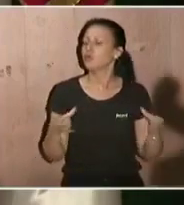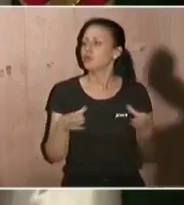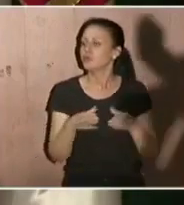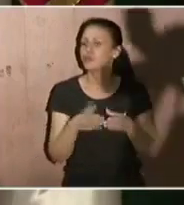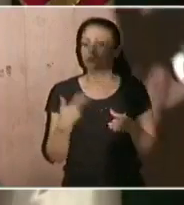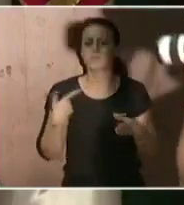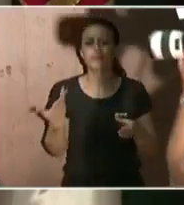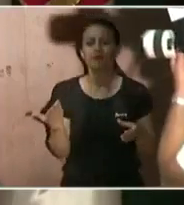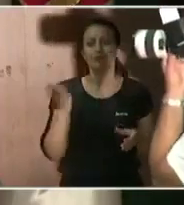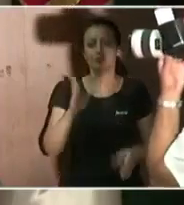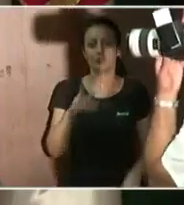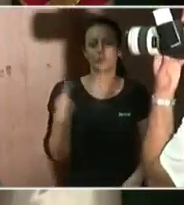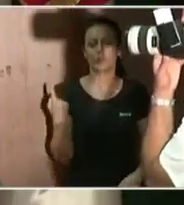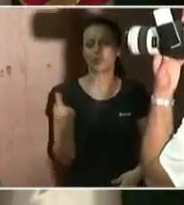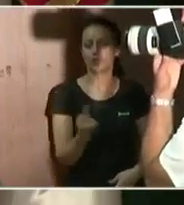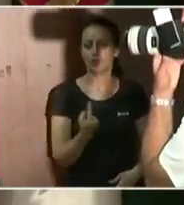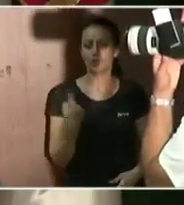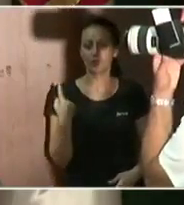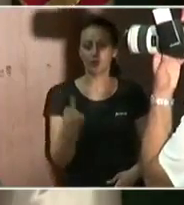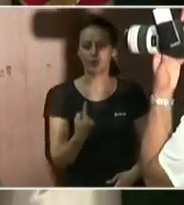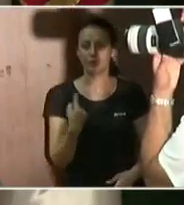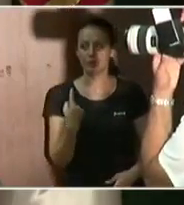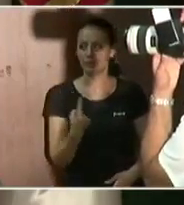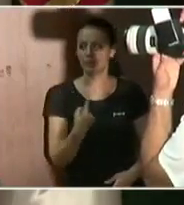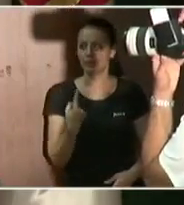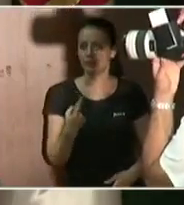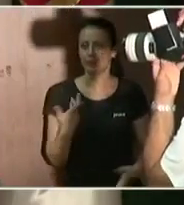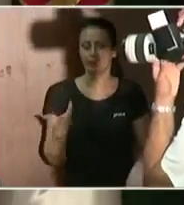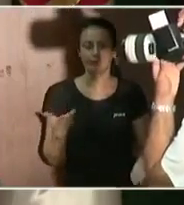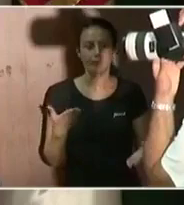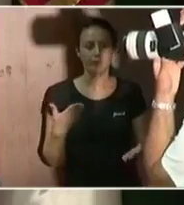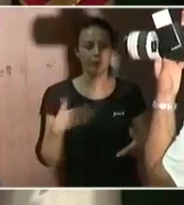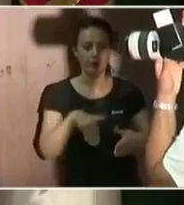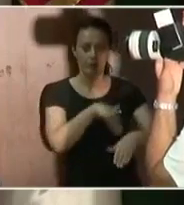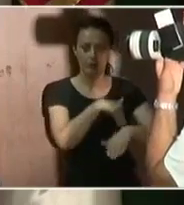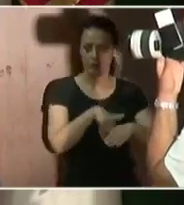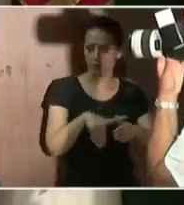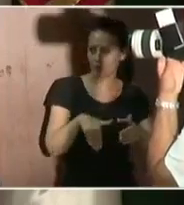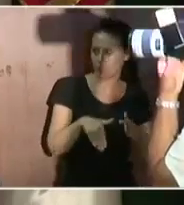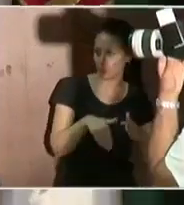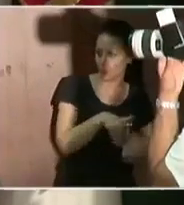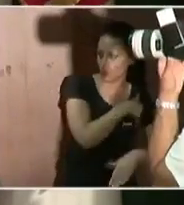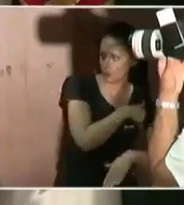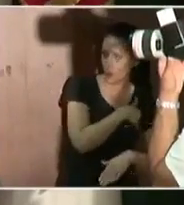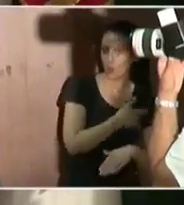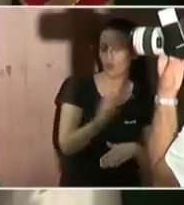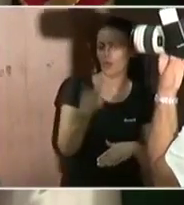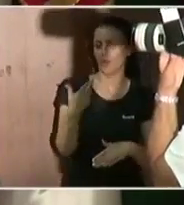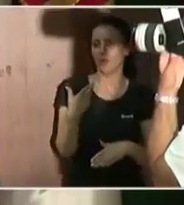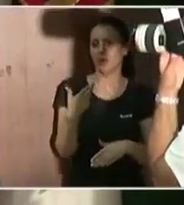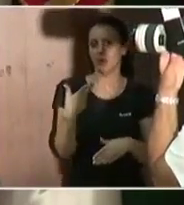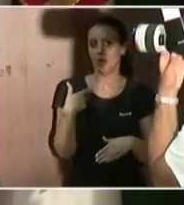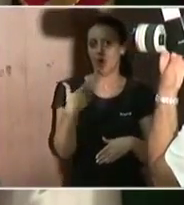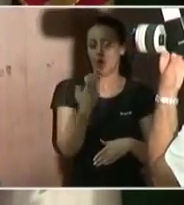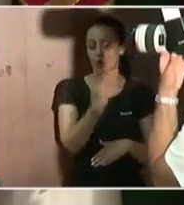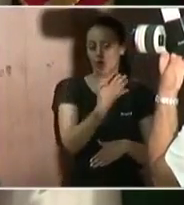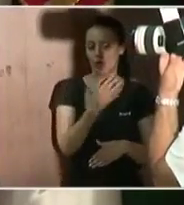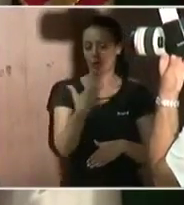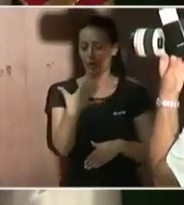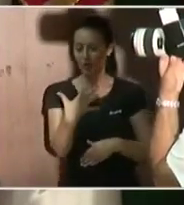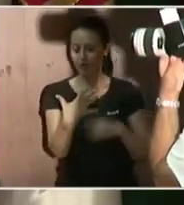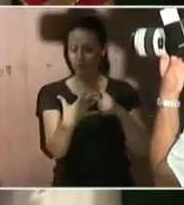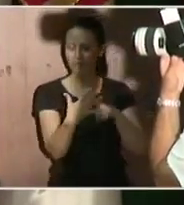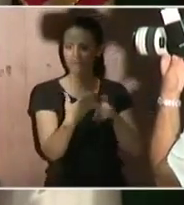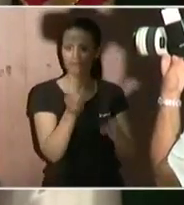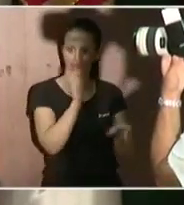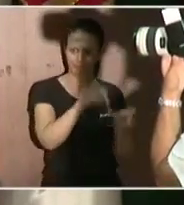presenté en solitario. Estaba dominado por la escuela de Enterría, por mi escuela. Cuatro de los cinco componentes pertenecían a la escuela, iba